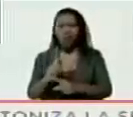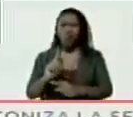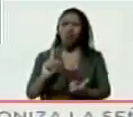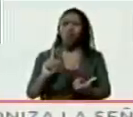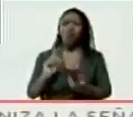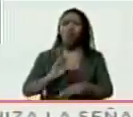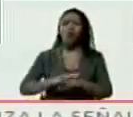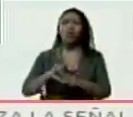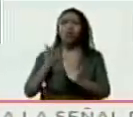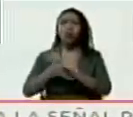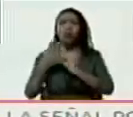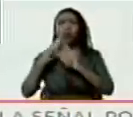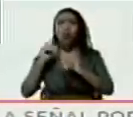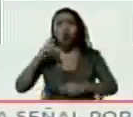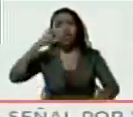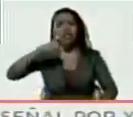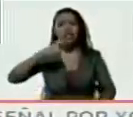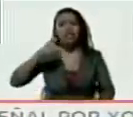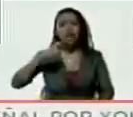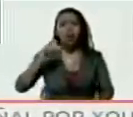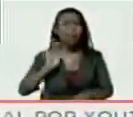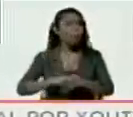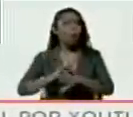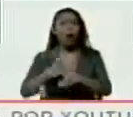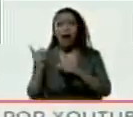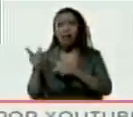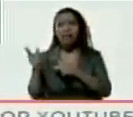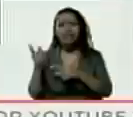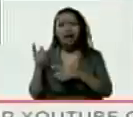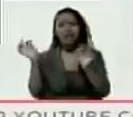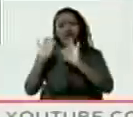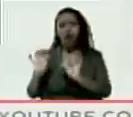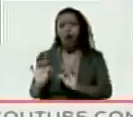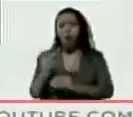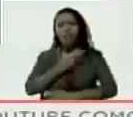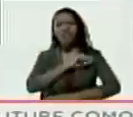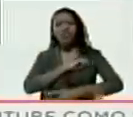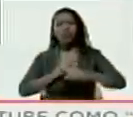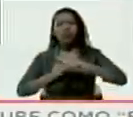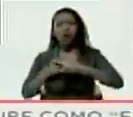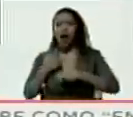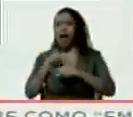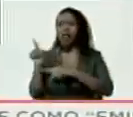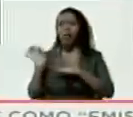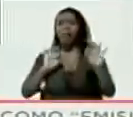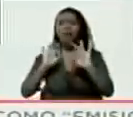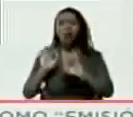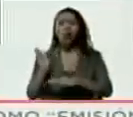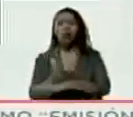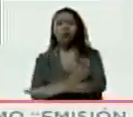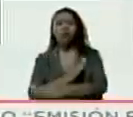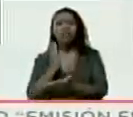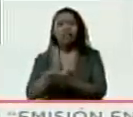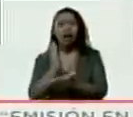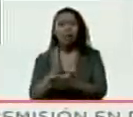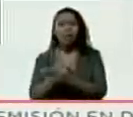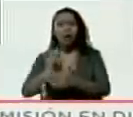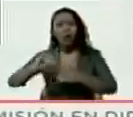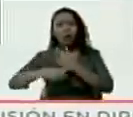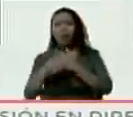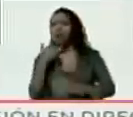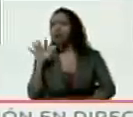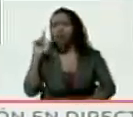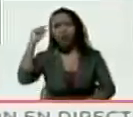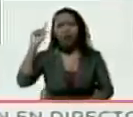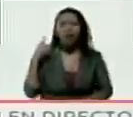sobre todo no es necesario, porque este tipo de falsos positivos es lo que está preparando Juan Guaidó para los próximos días, sobre